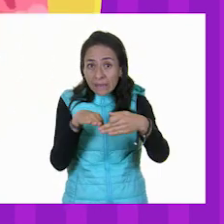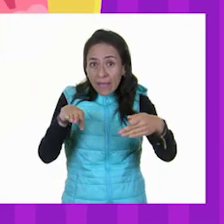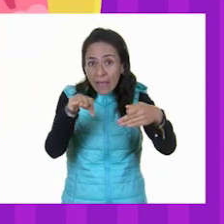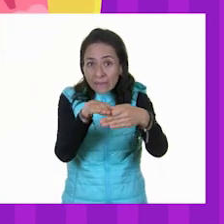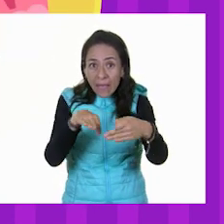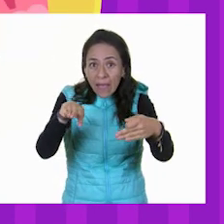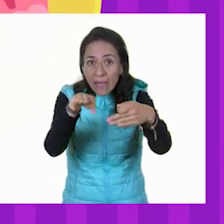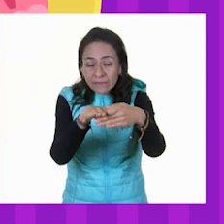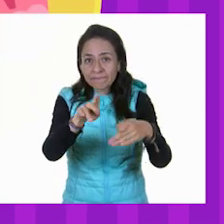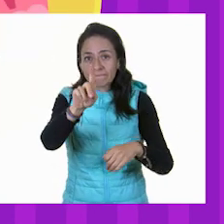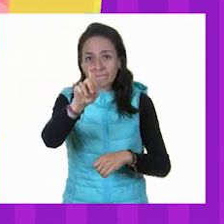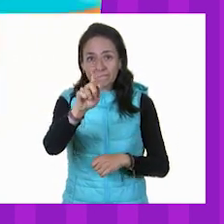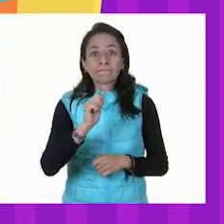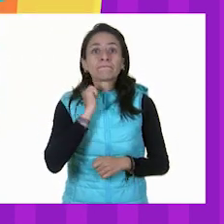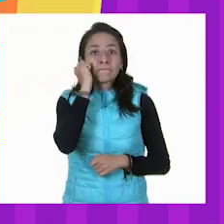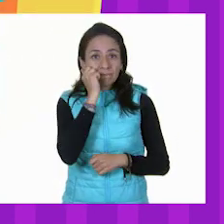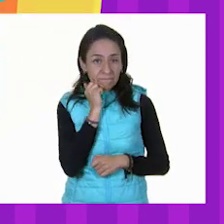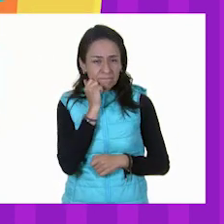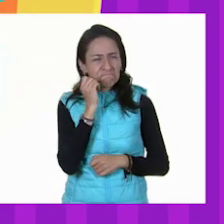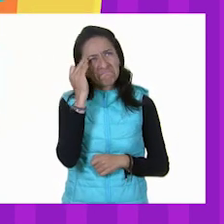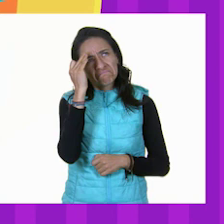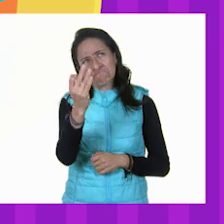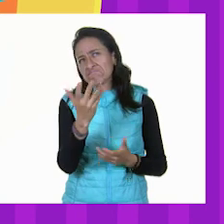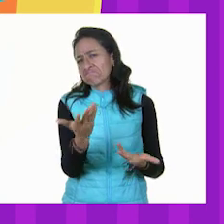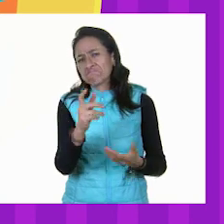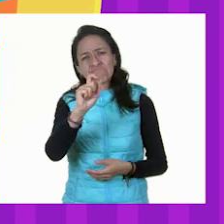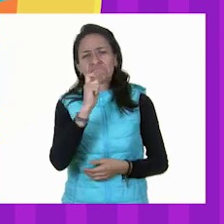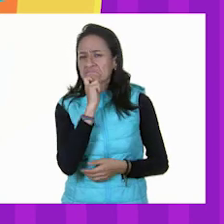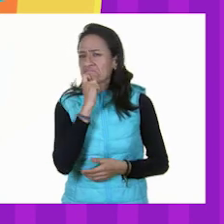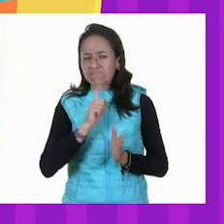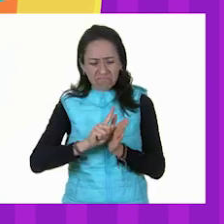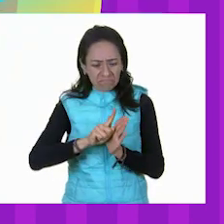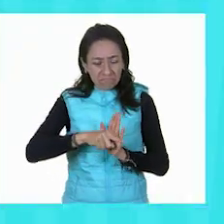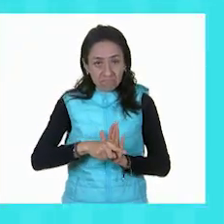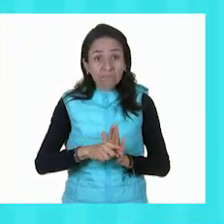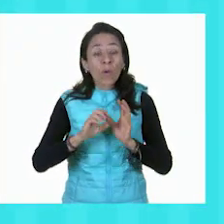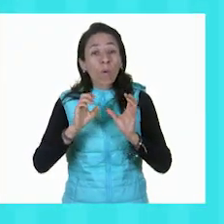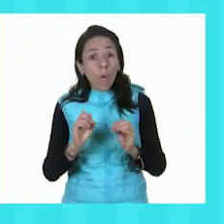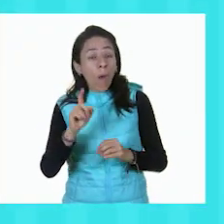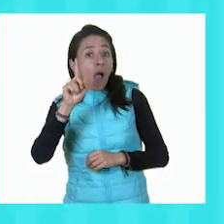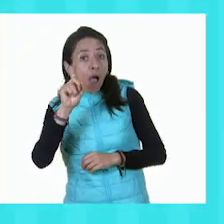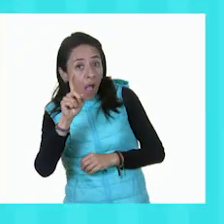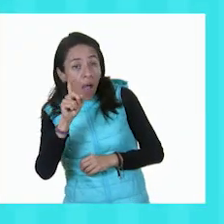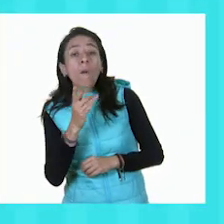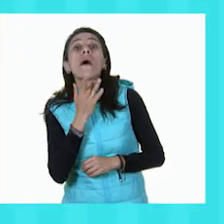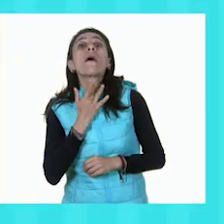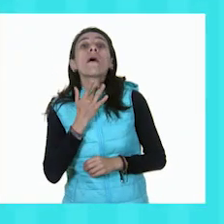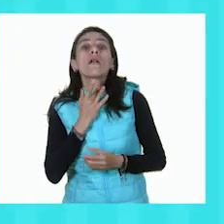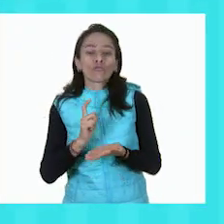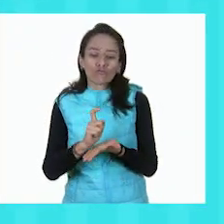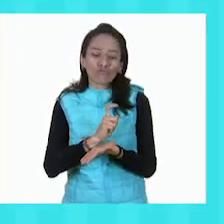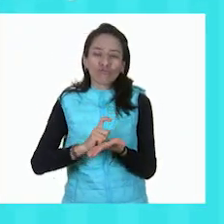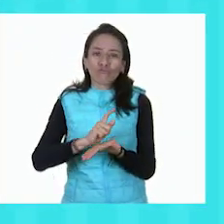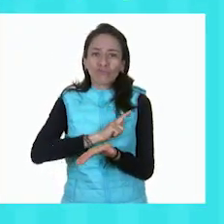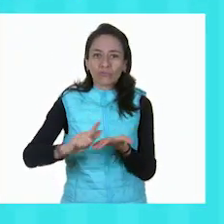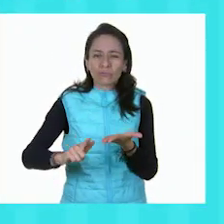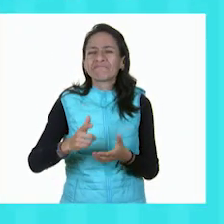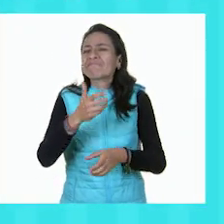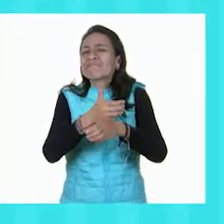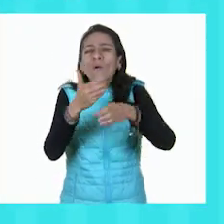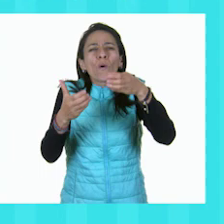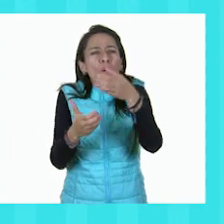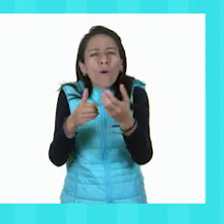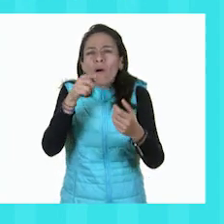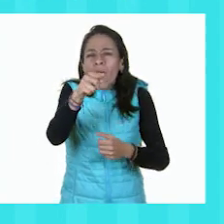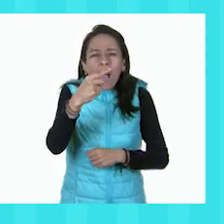durante 20 segundos o aplica desinfectante a base de agua y alcohol. Desinfecta las superficies de los objetos que